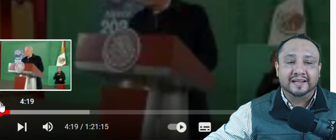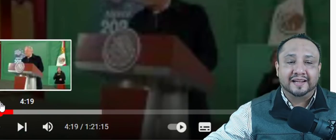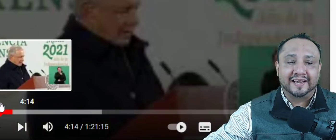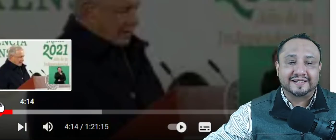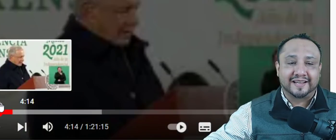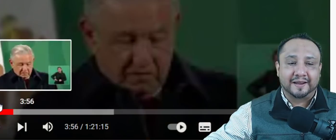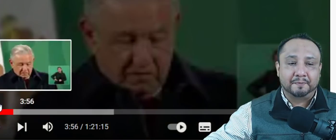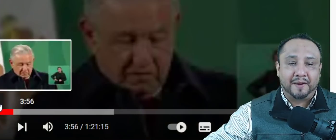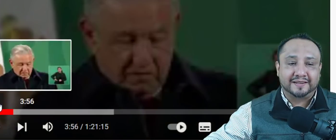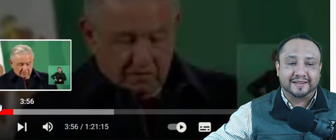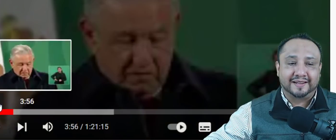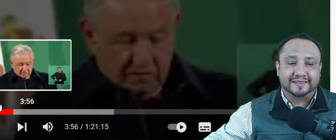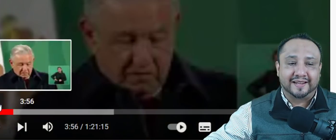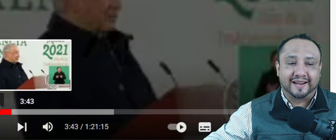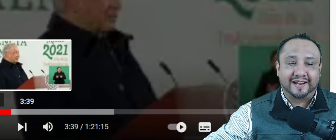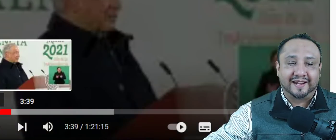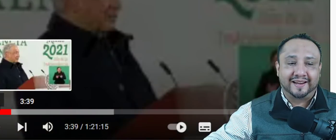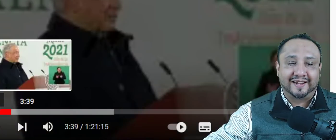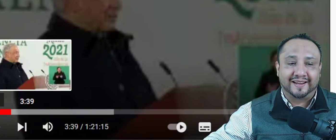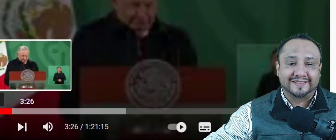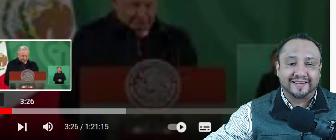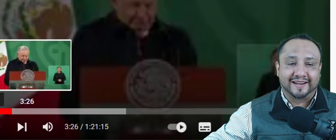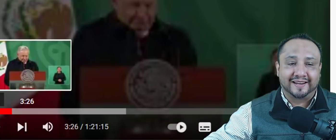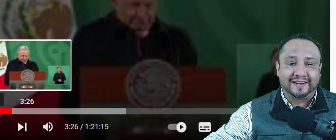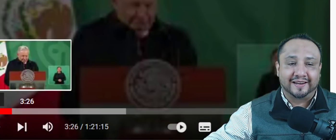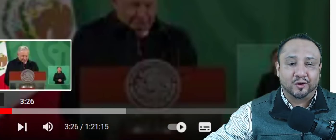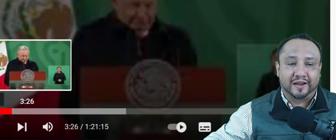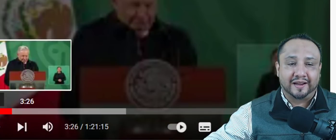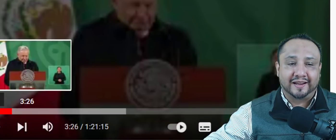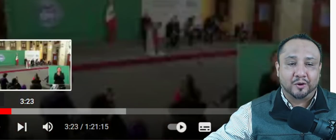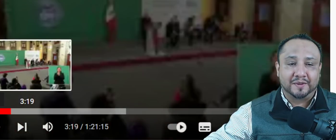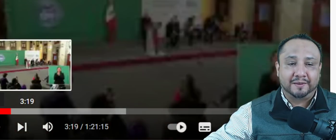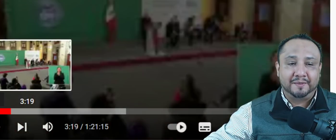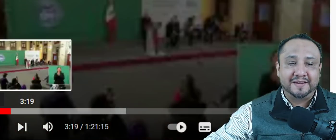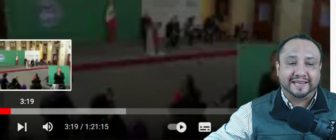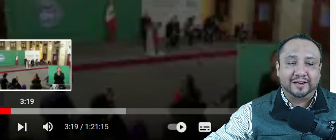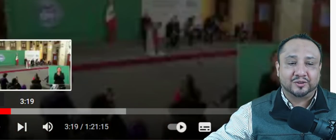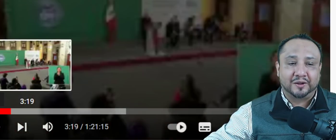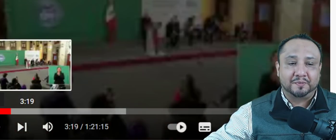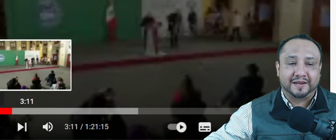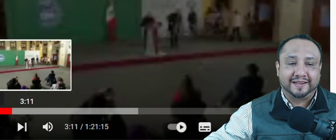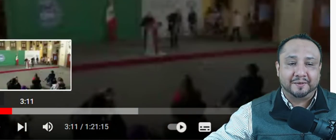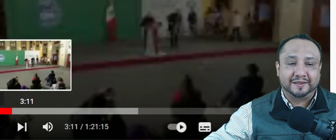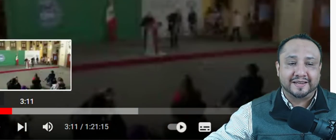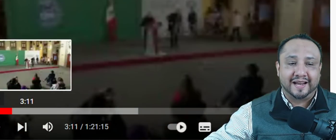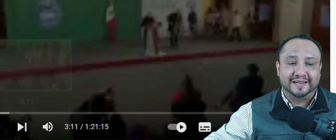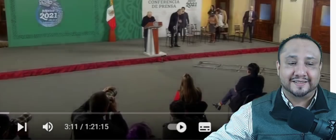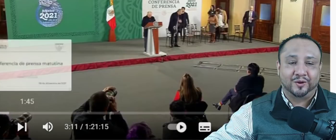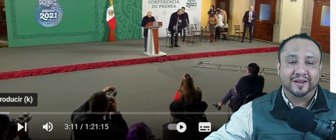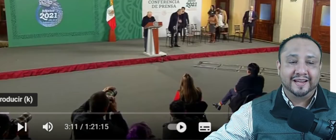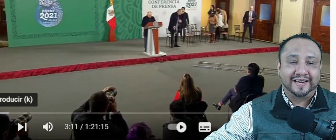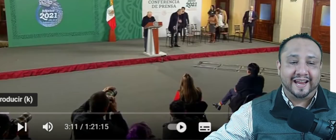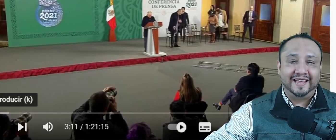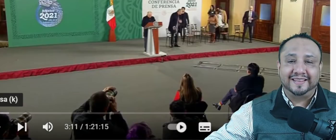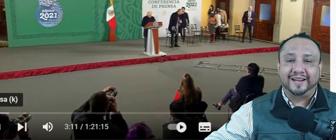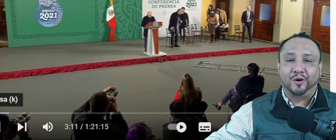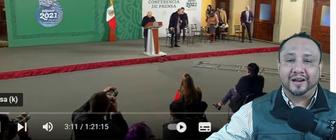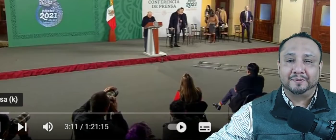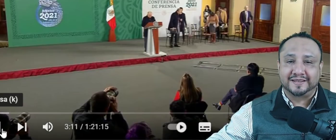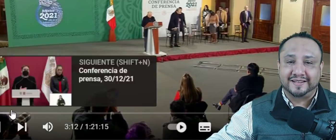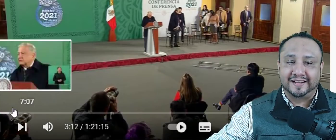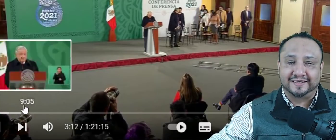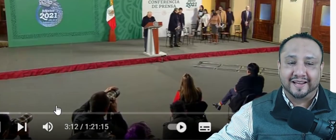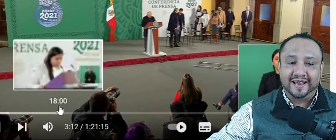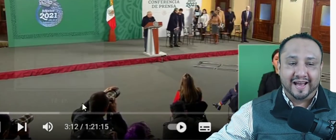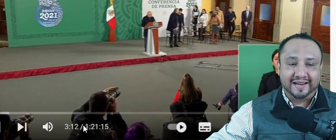tenía este parte de este lo que comentaba mira aquí lo tengo prácticamente ya listo que dijo